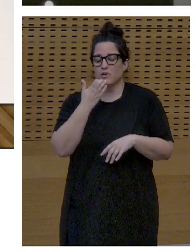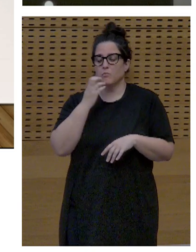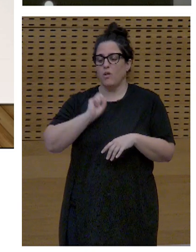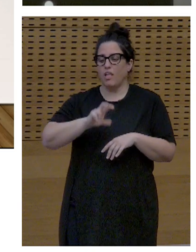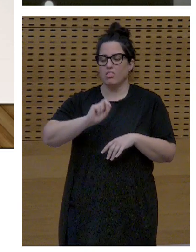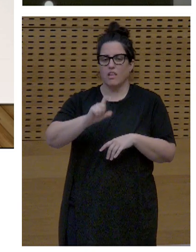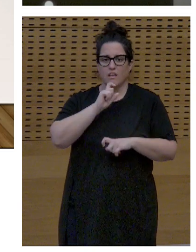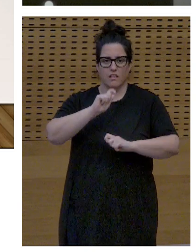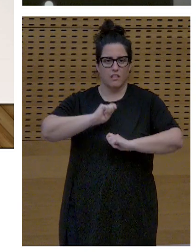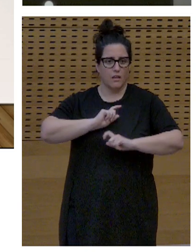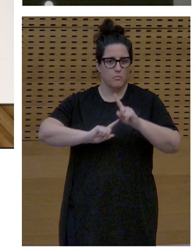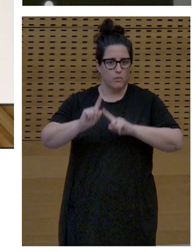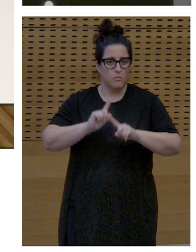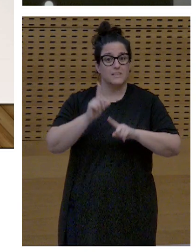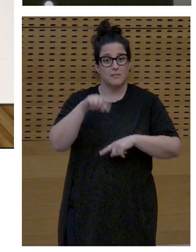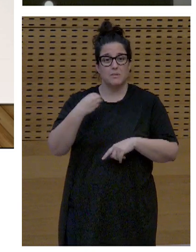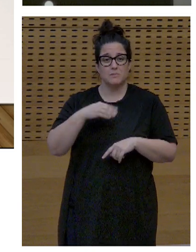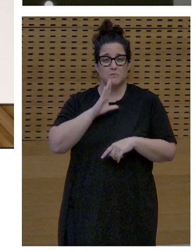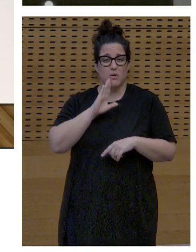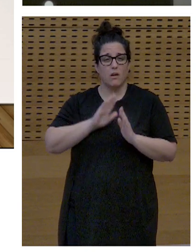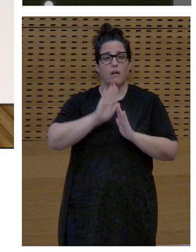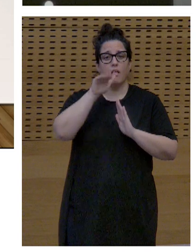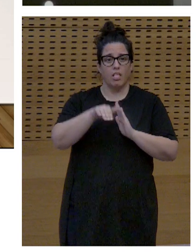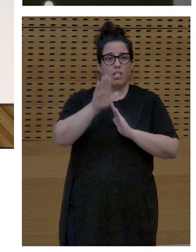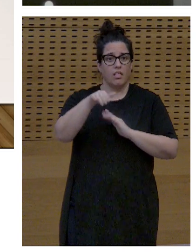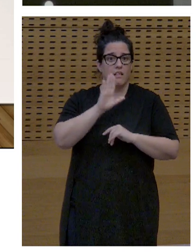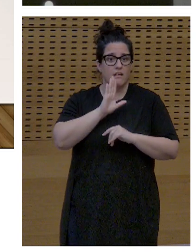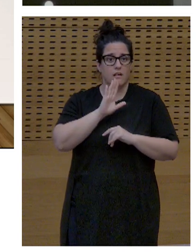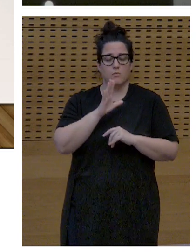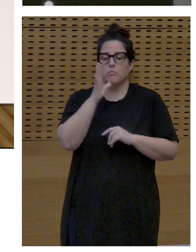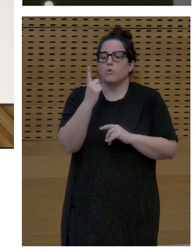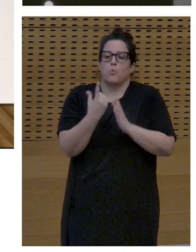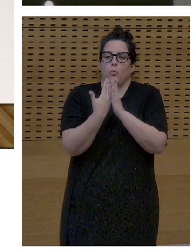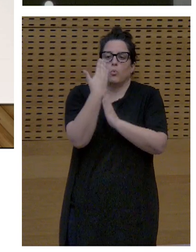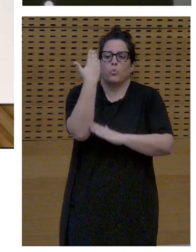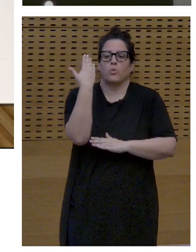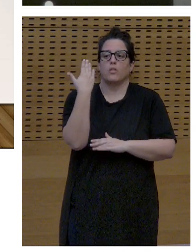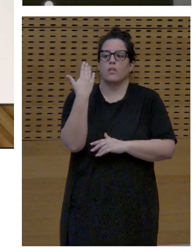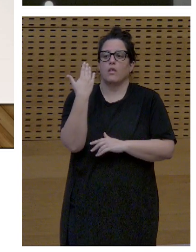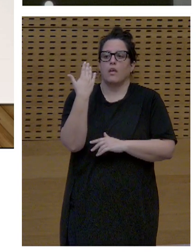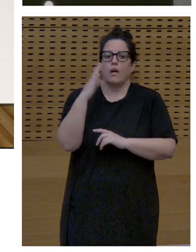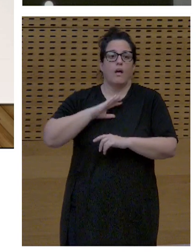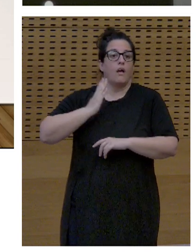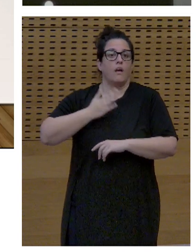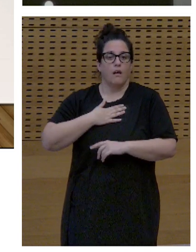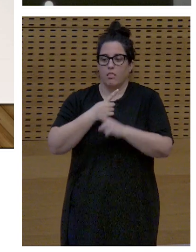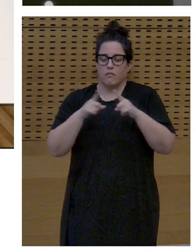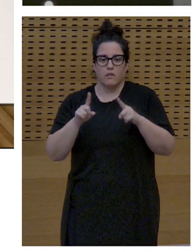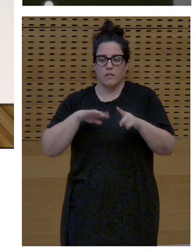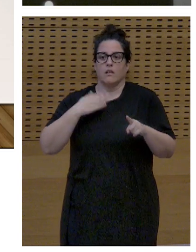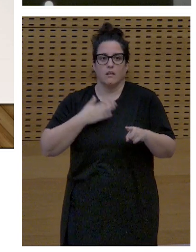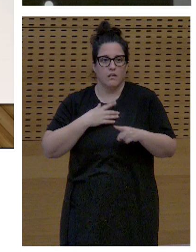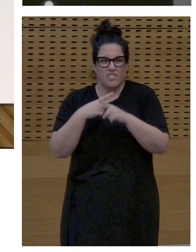andar y esas fluctuaciones. ¿Por qué? Porque un día es diferente del siguiente y diferente